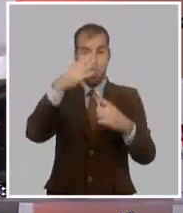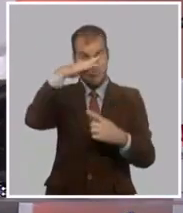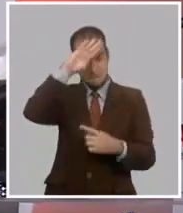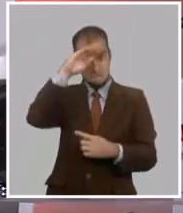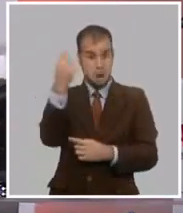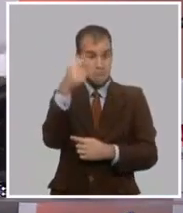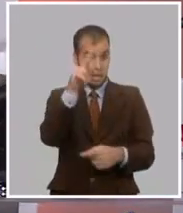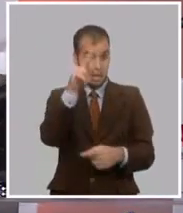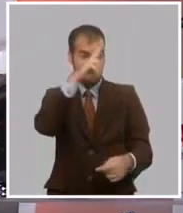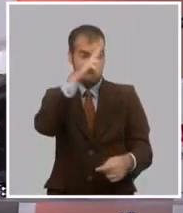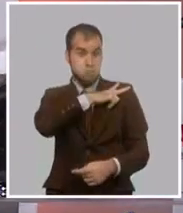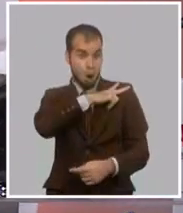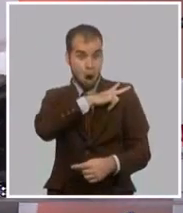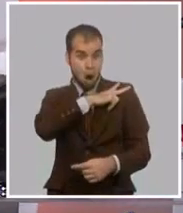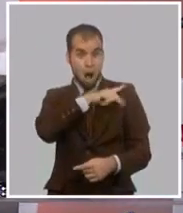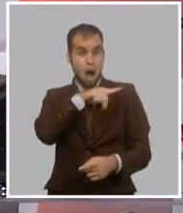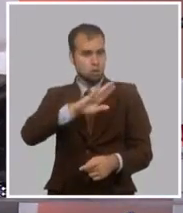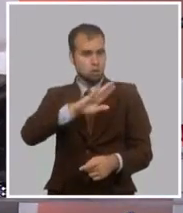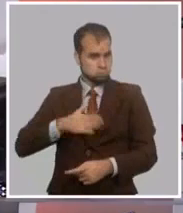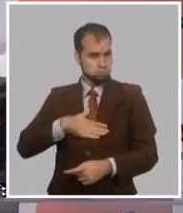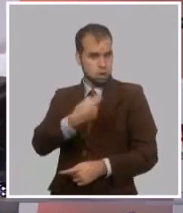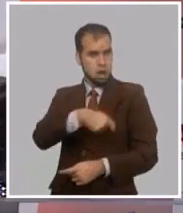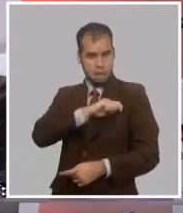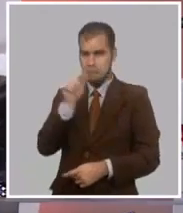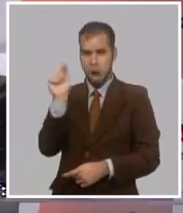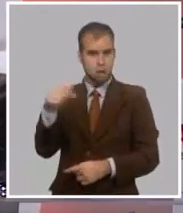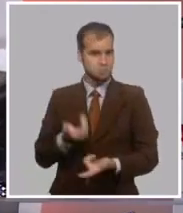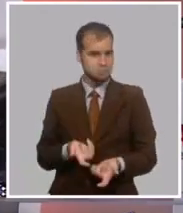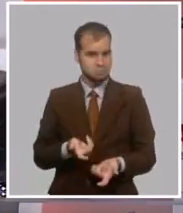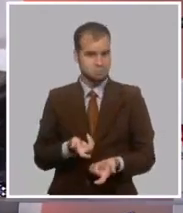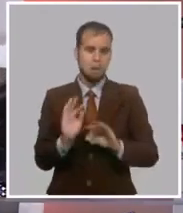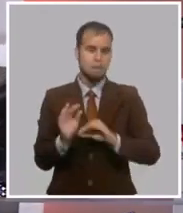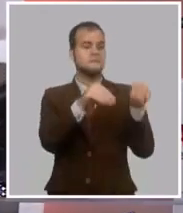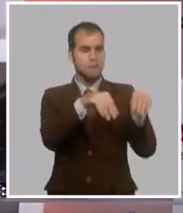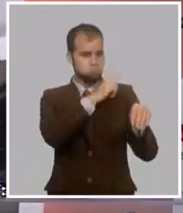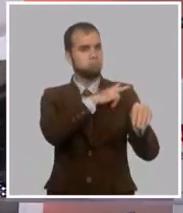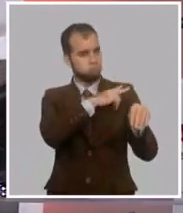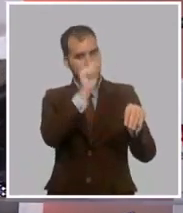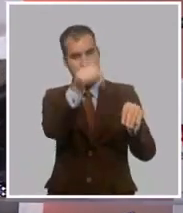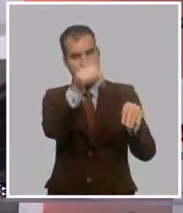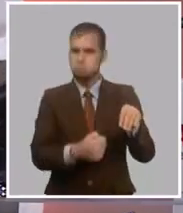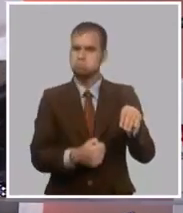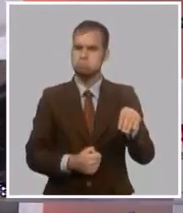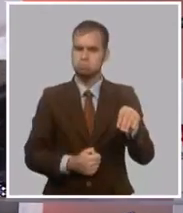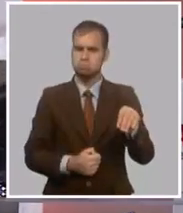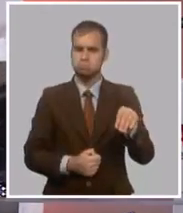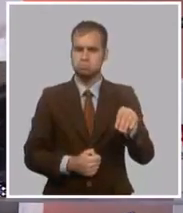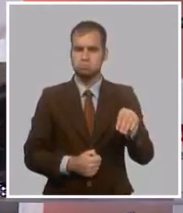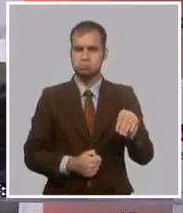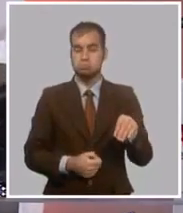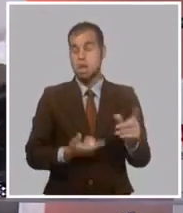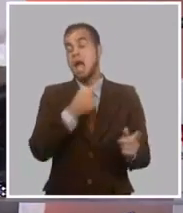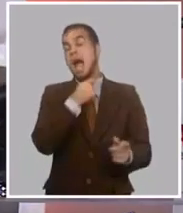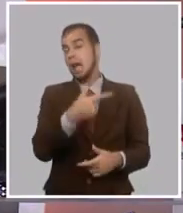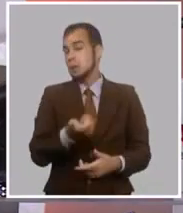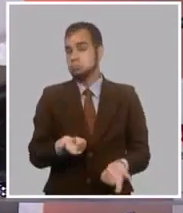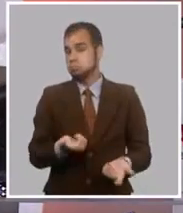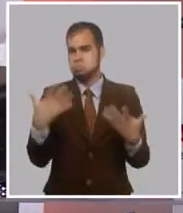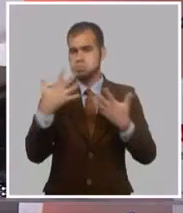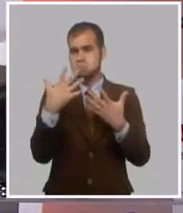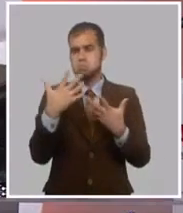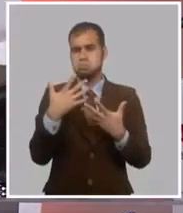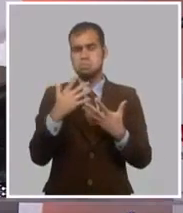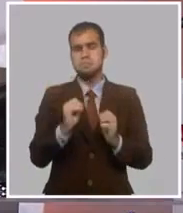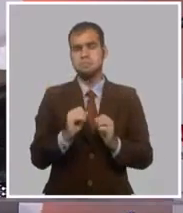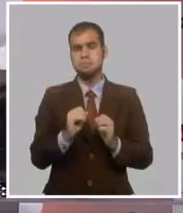tuvimos varios generales, inclusive españoles. Y está el caso de Miró Argenter, que fue uno, inclusive no solo fue uno de los